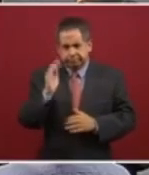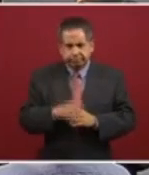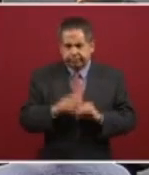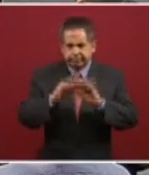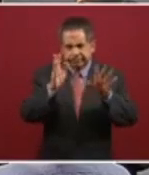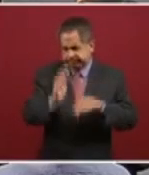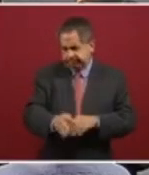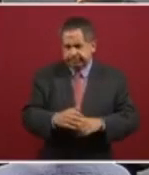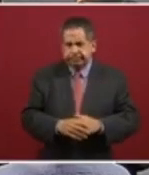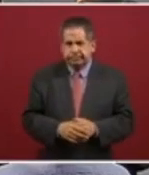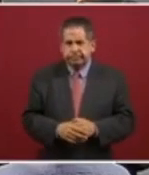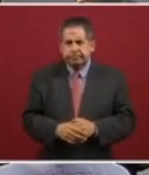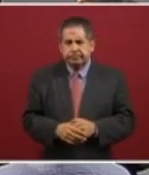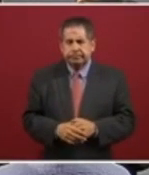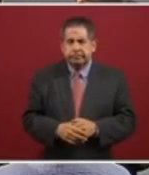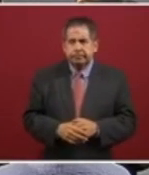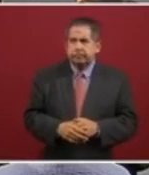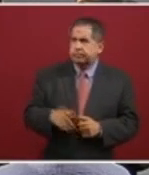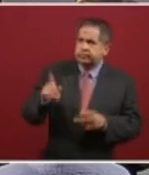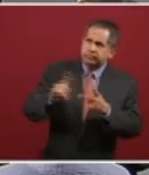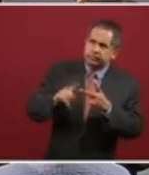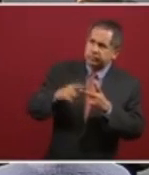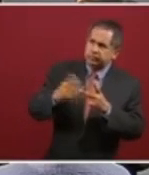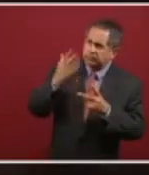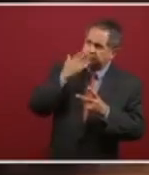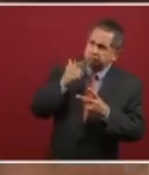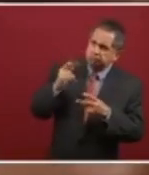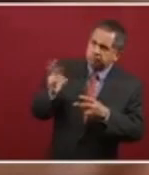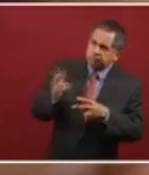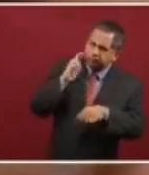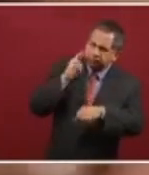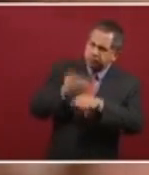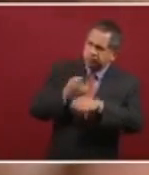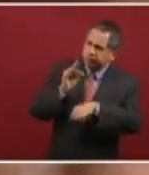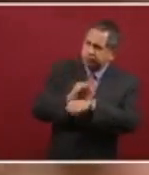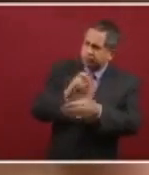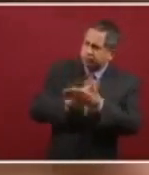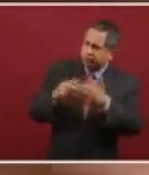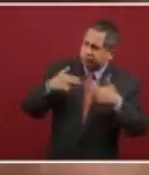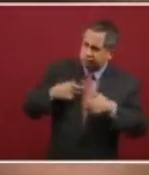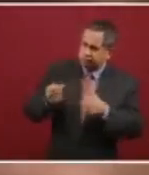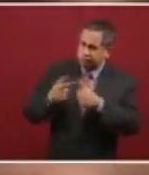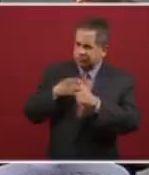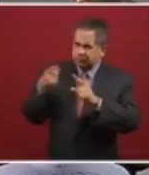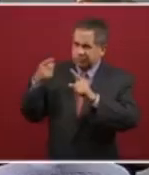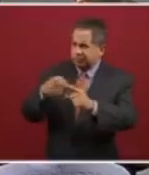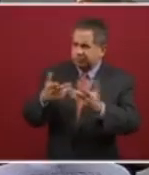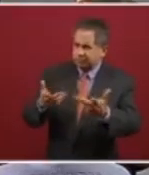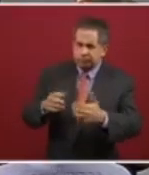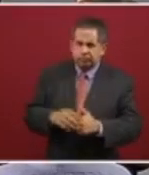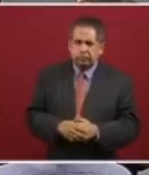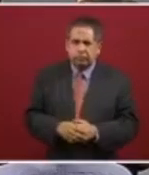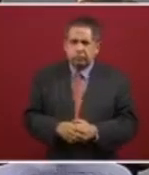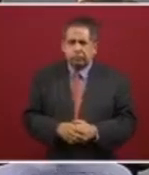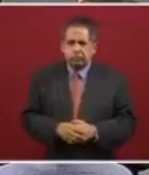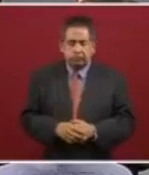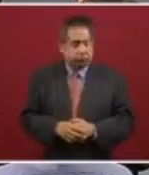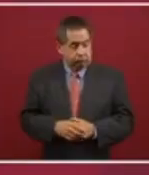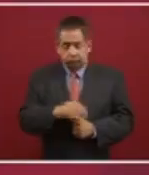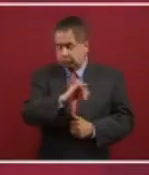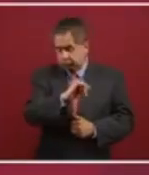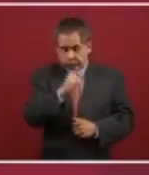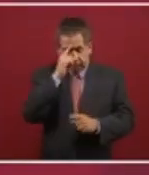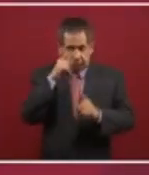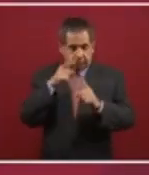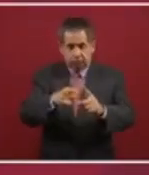claro. ¿No se está asumiendo la defensa de los derechos humanos como premisa fundamental, como lo afirmó? Sí, es una premisa